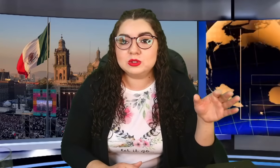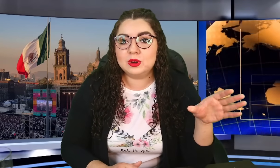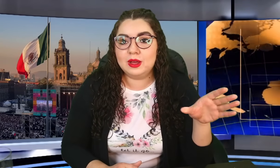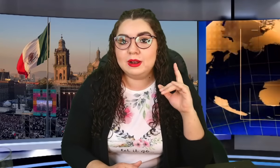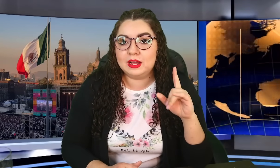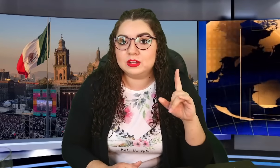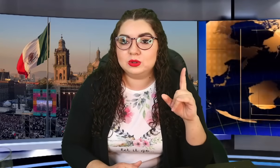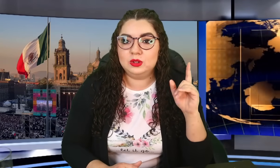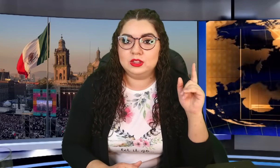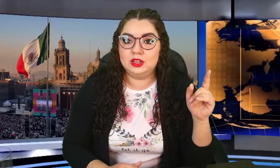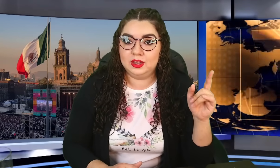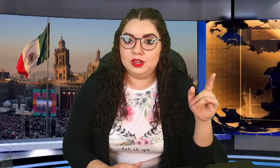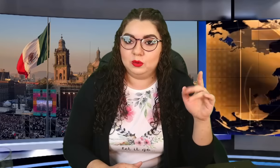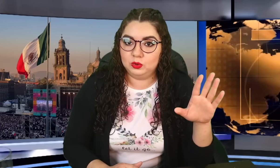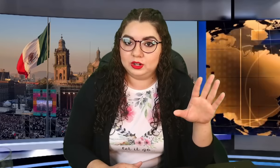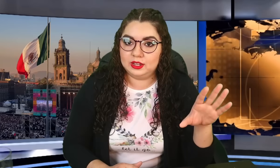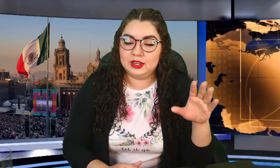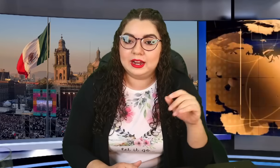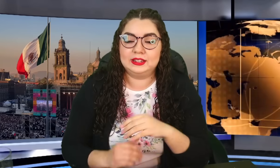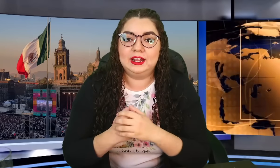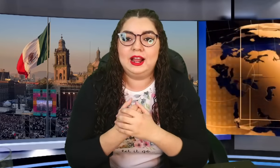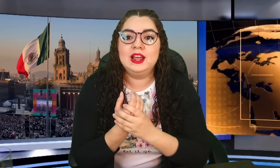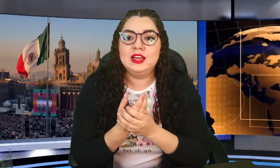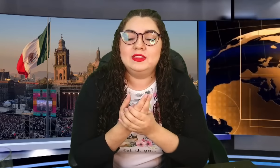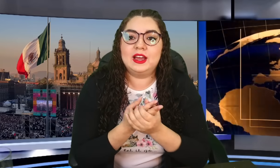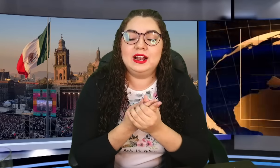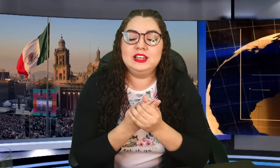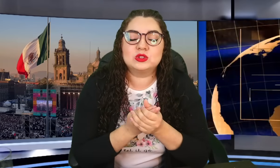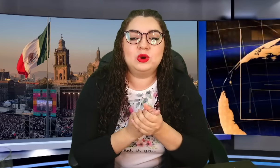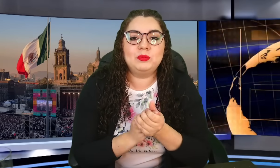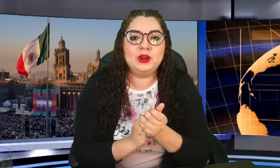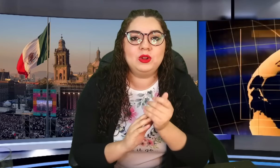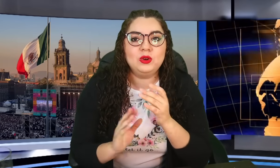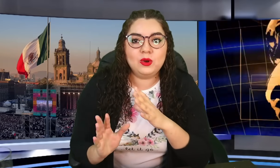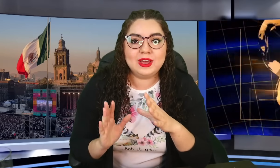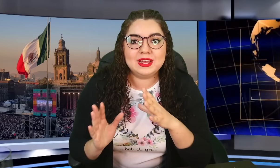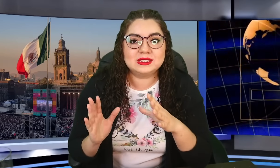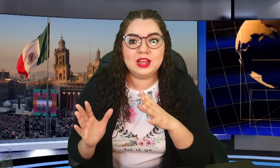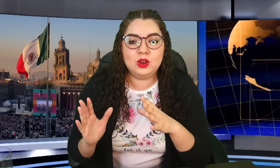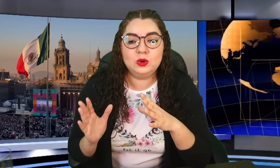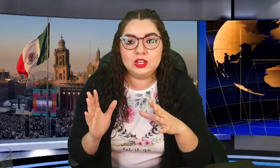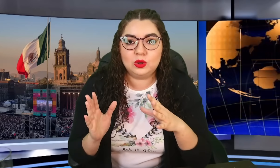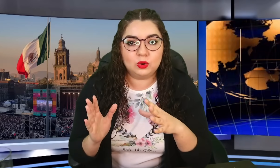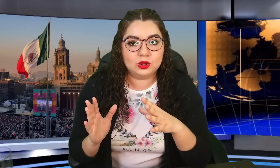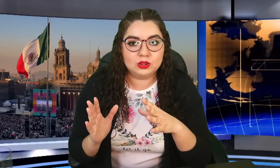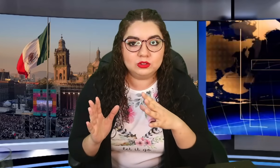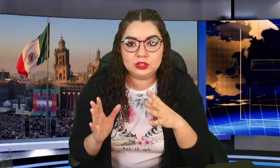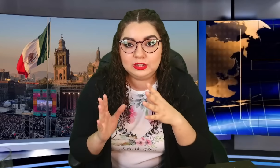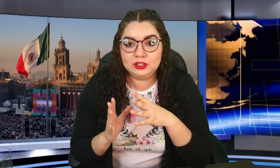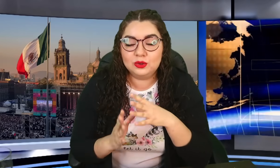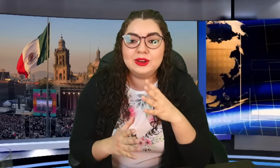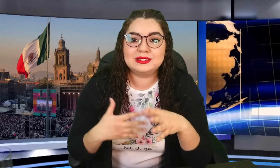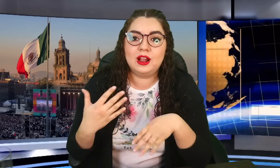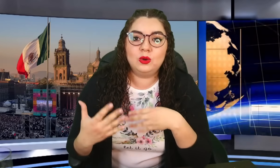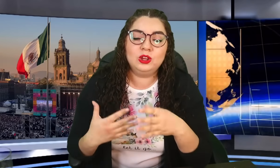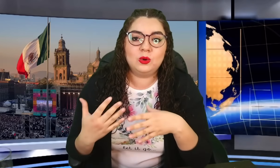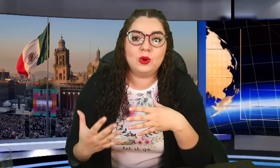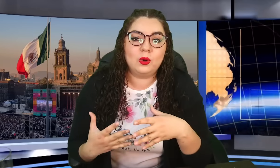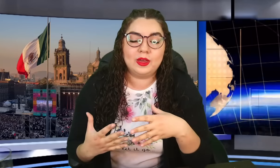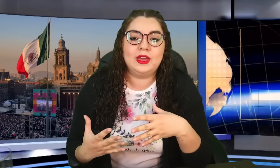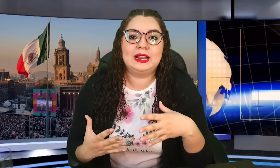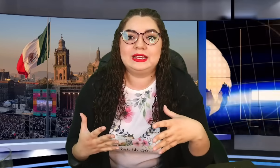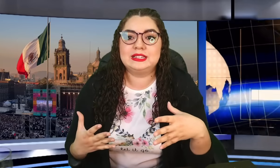él mencionaba el caso de un cardenal de Jalisco, pero no es el único. Y no es al